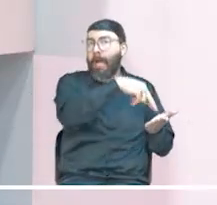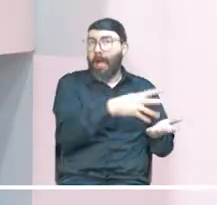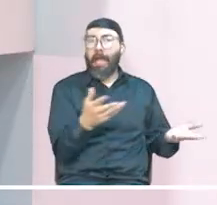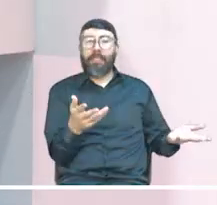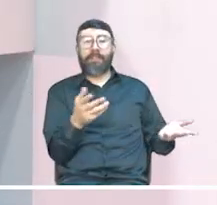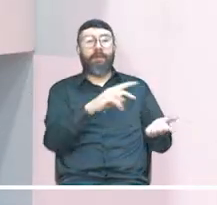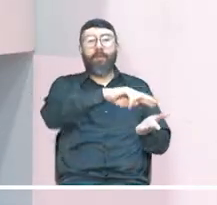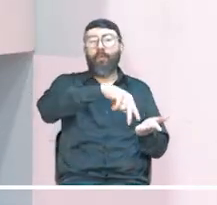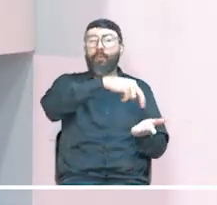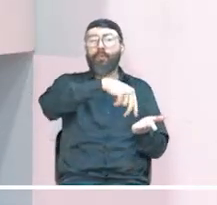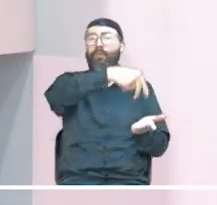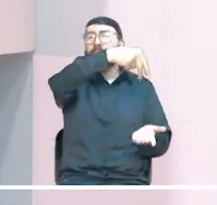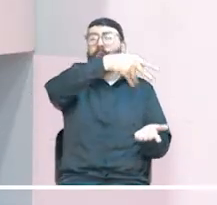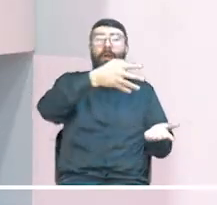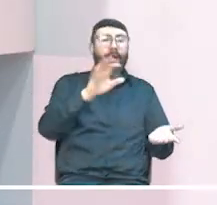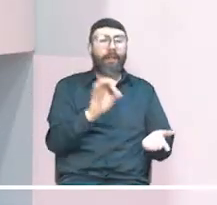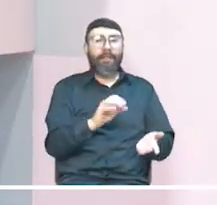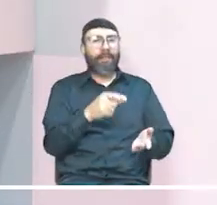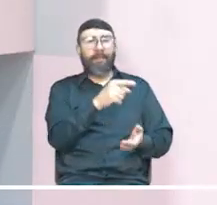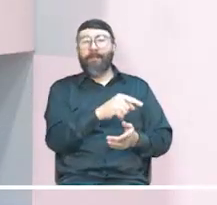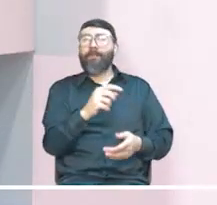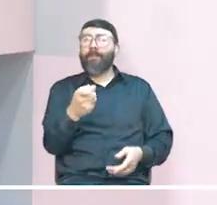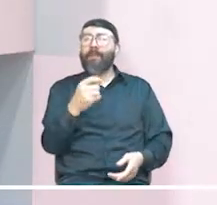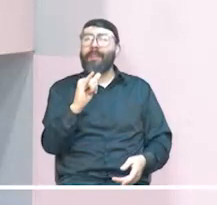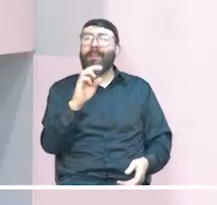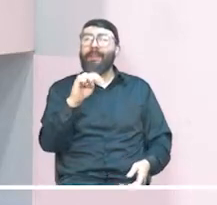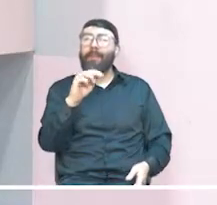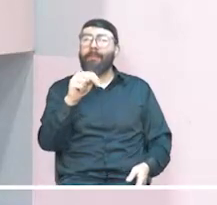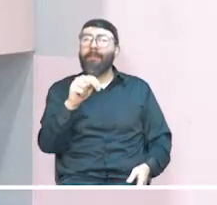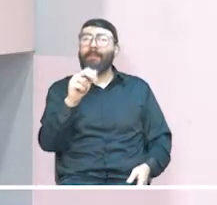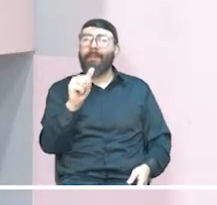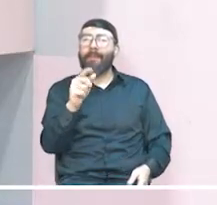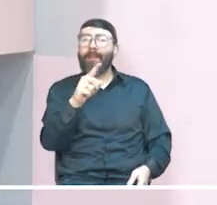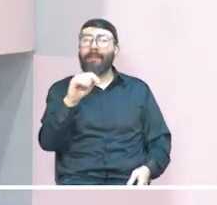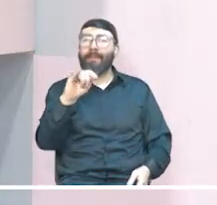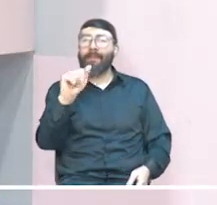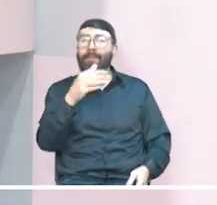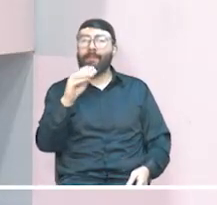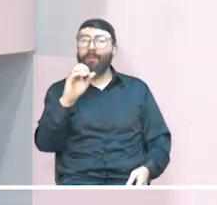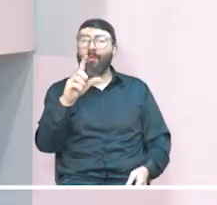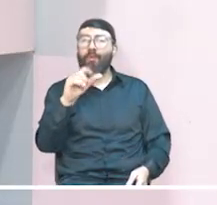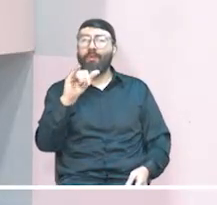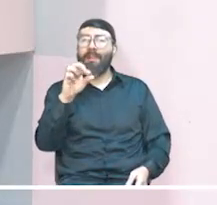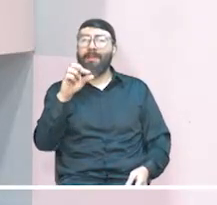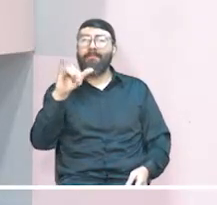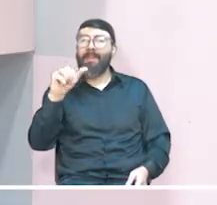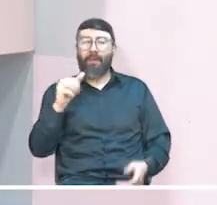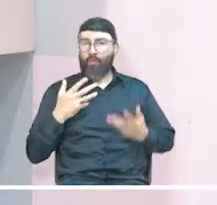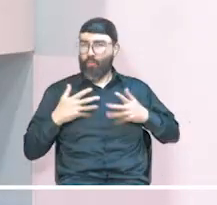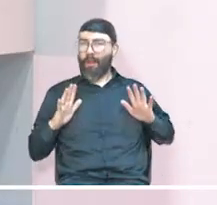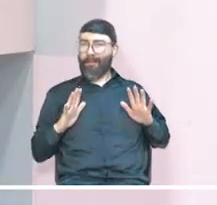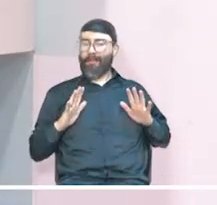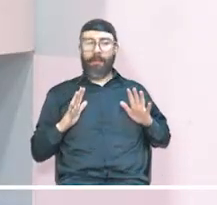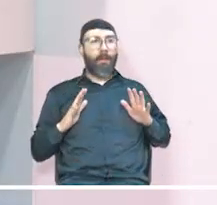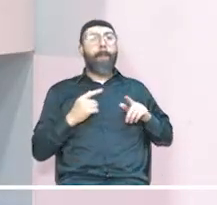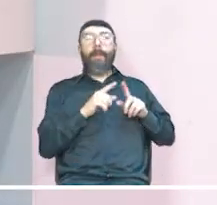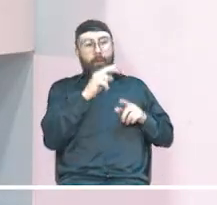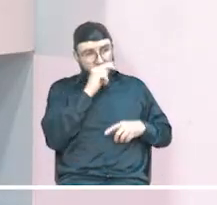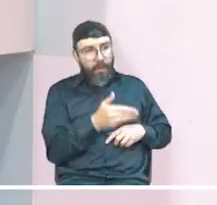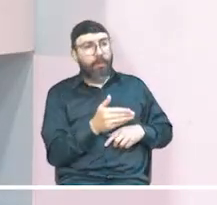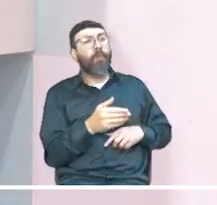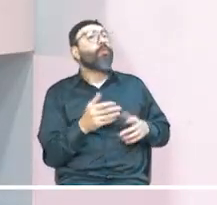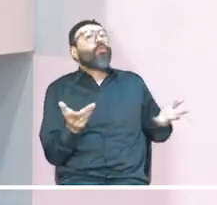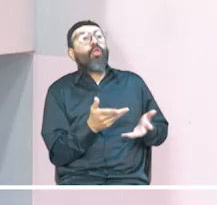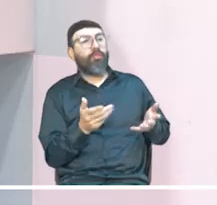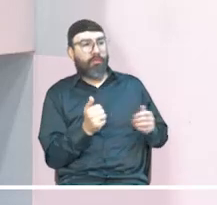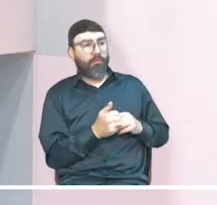la gimnasia olímpica, una infinidad de exploraciones, pero permita que el niño sea el que vaya a un lugar y al otro y finalmente